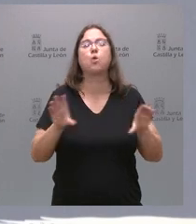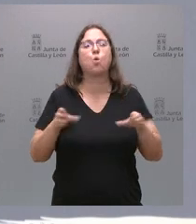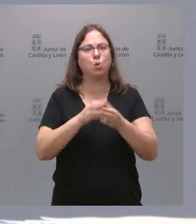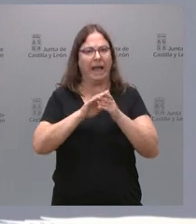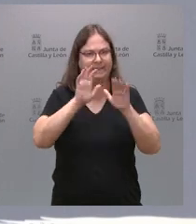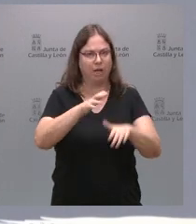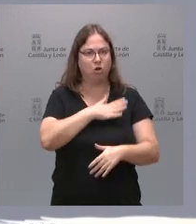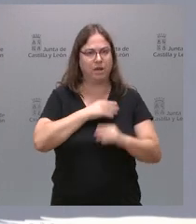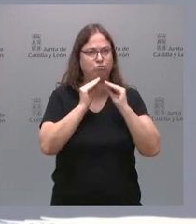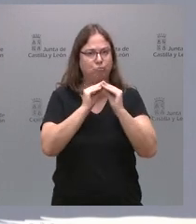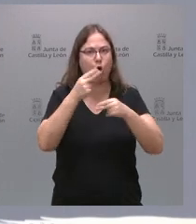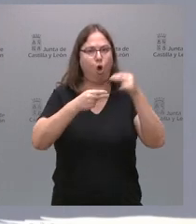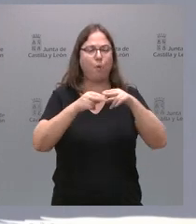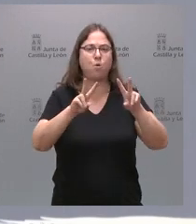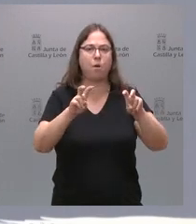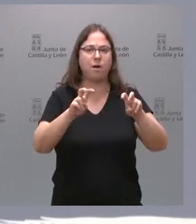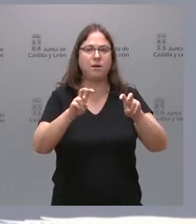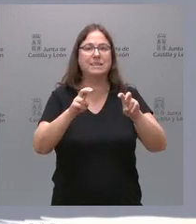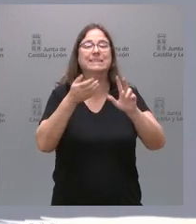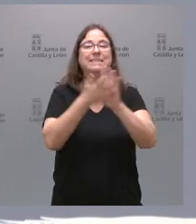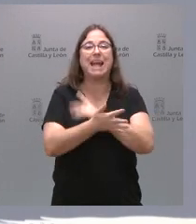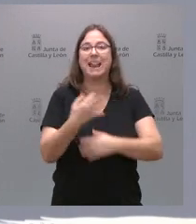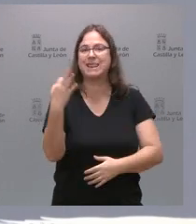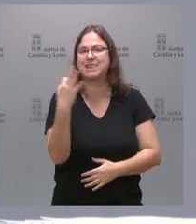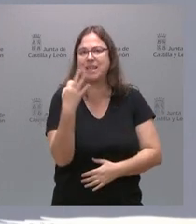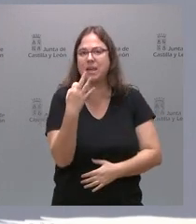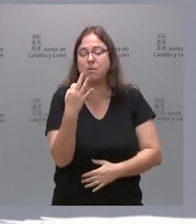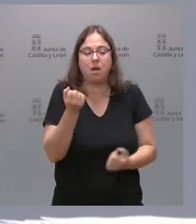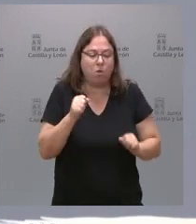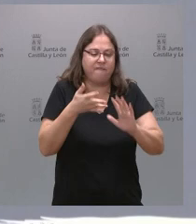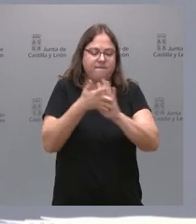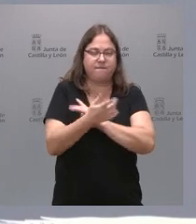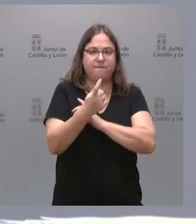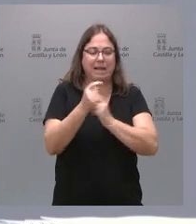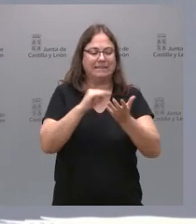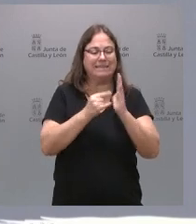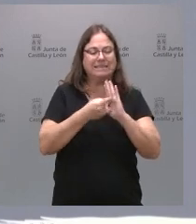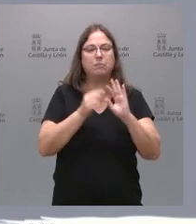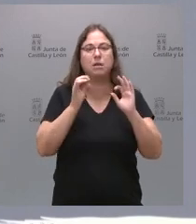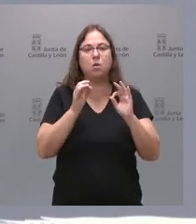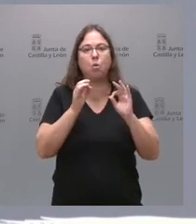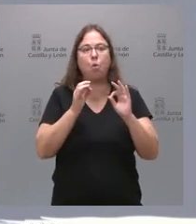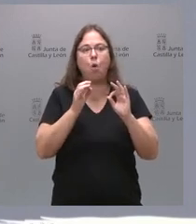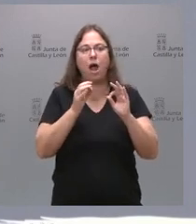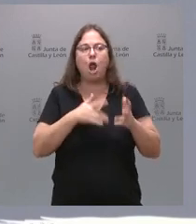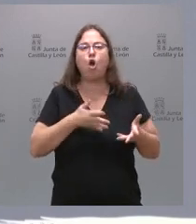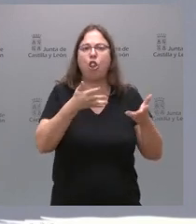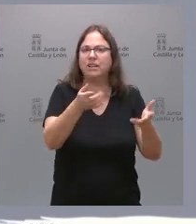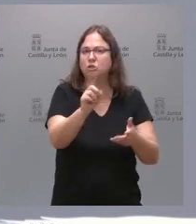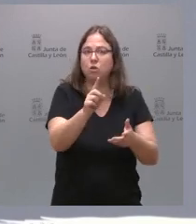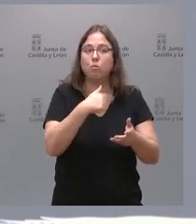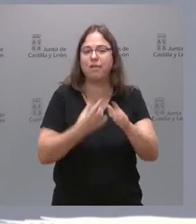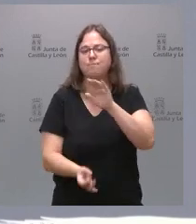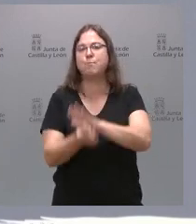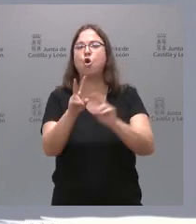de Castilla y león y por tanto no tendría por qué ser necesariamente aunque no está definido por un sistema concesional y en todo caso requería una nueva